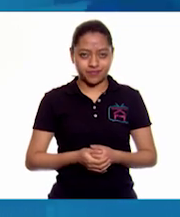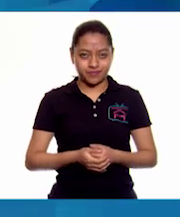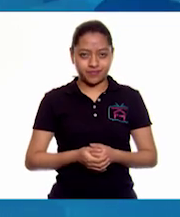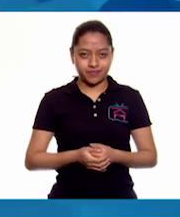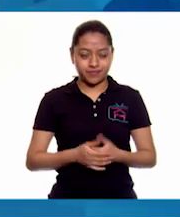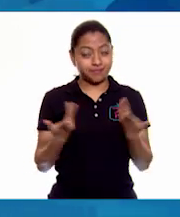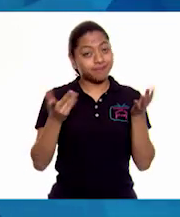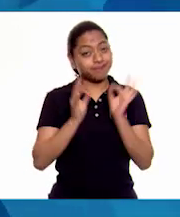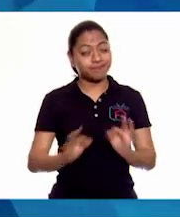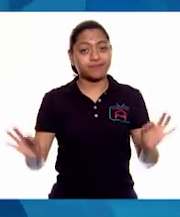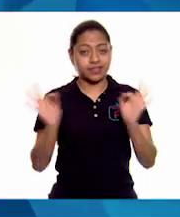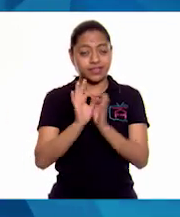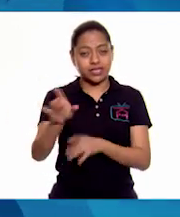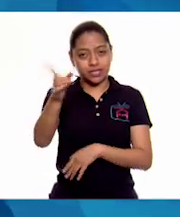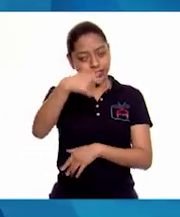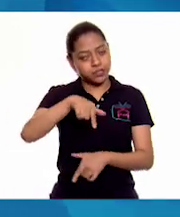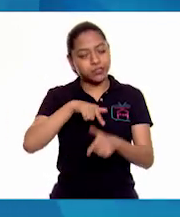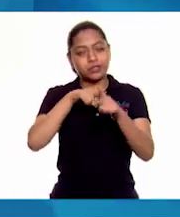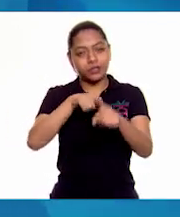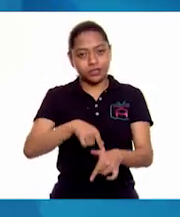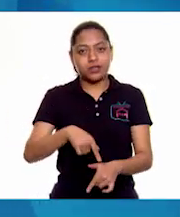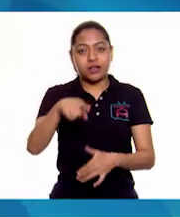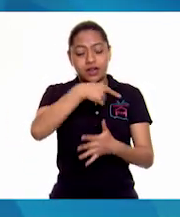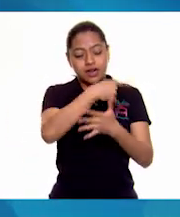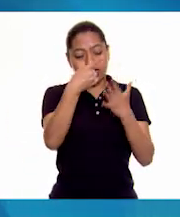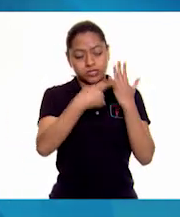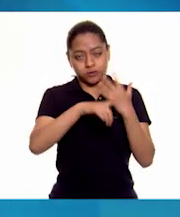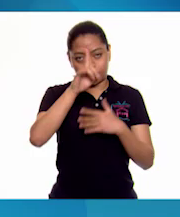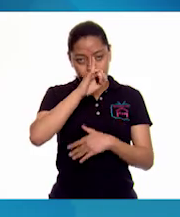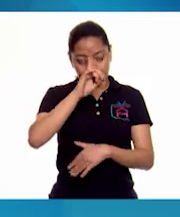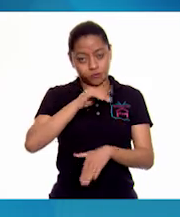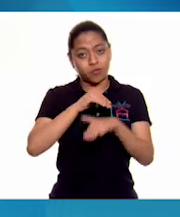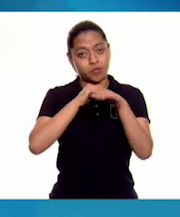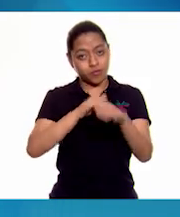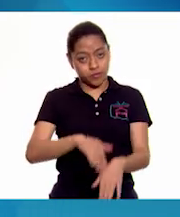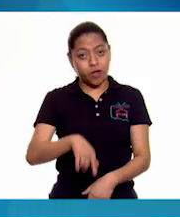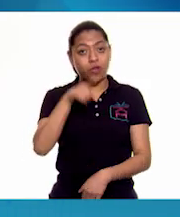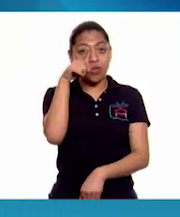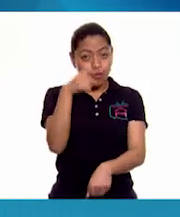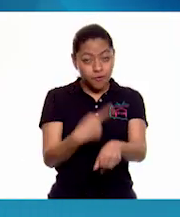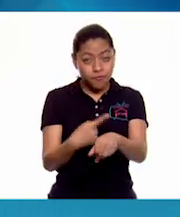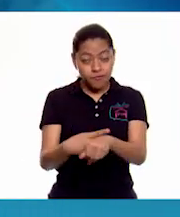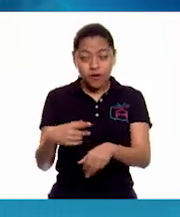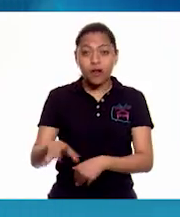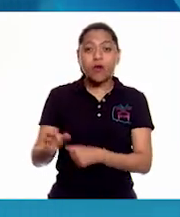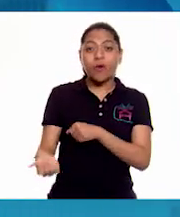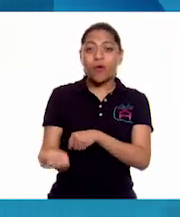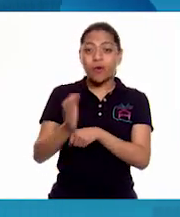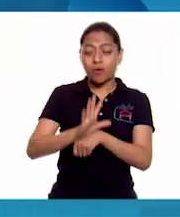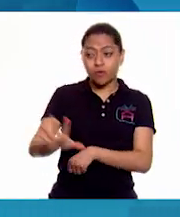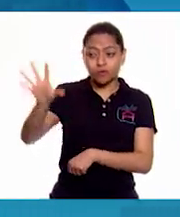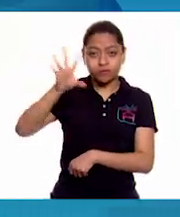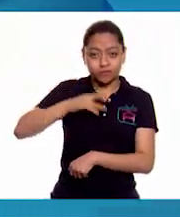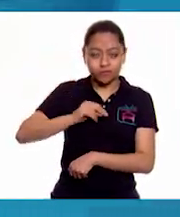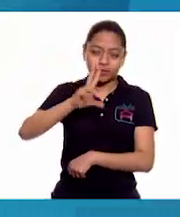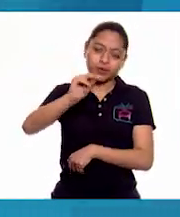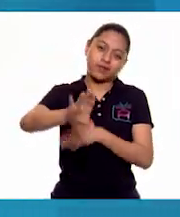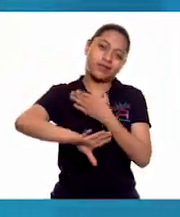Es muy importante continuar con las recomendaciones para evitar contagios de COVID.